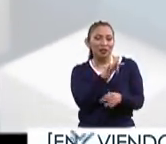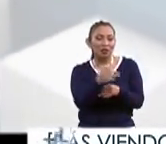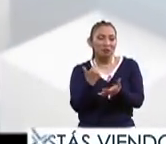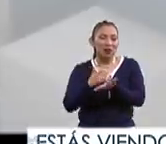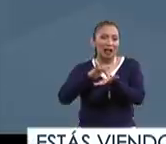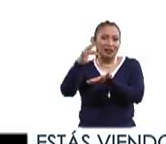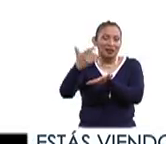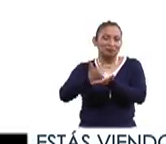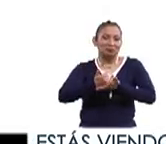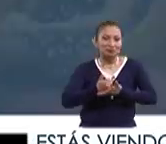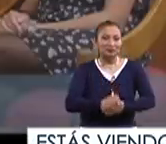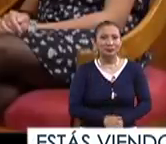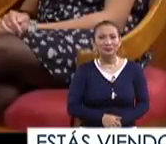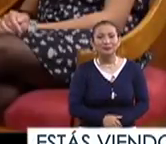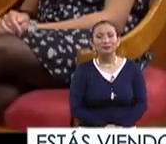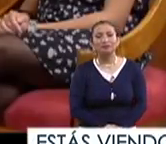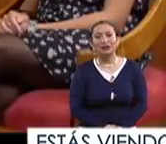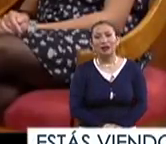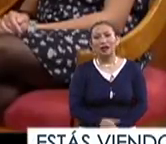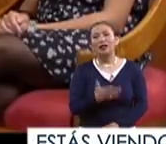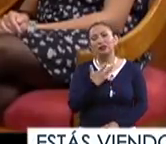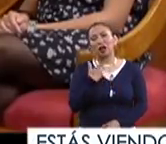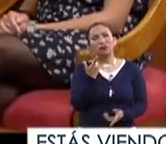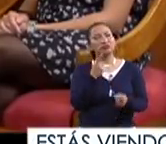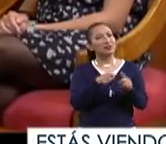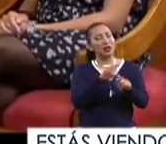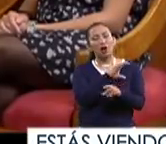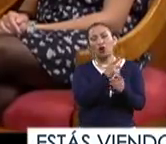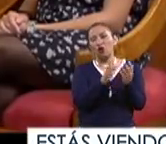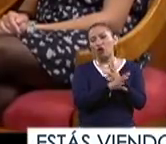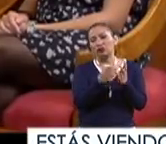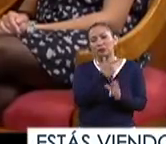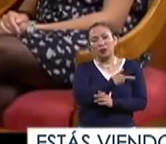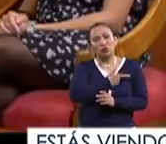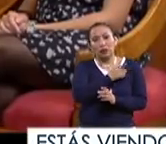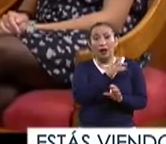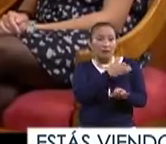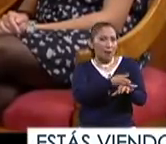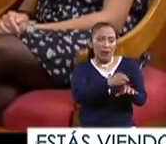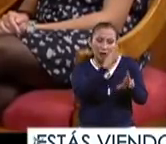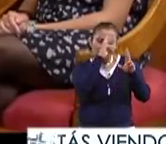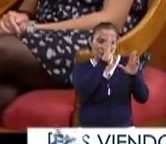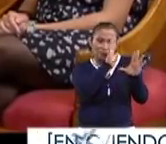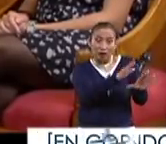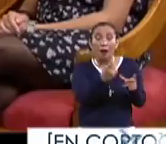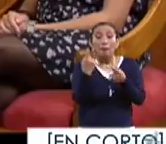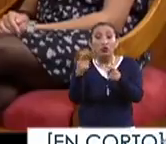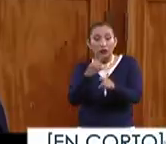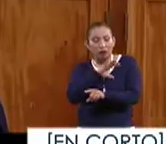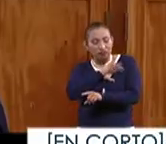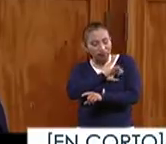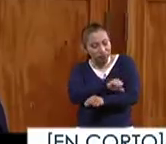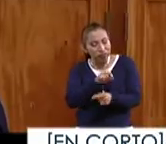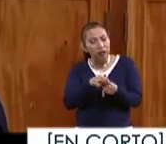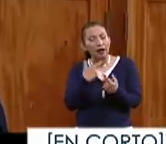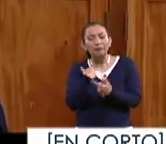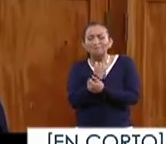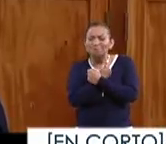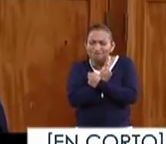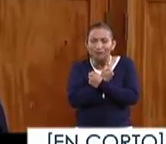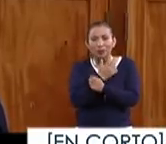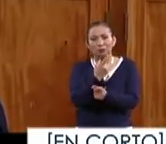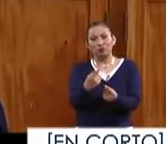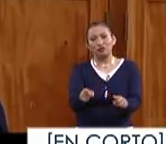lo logrado. Tengo varias pasiones, aparte de mi familia. La primera es la música. Soy un amante